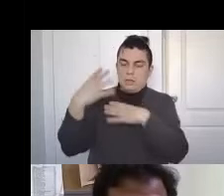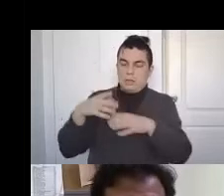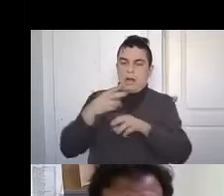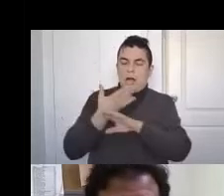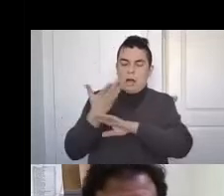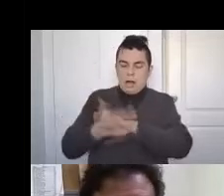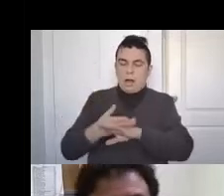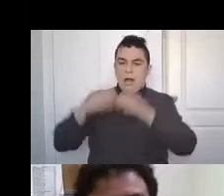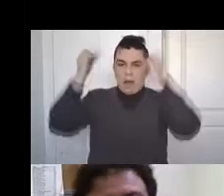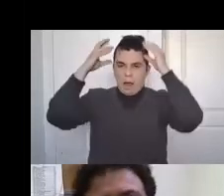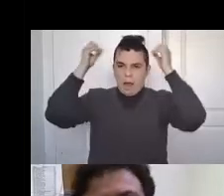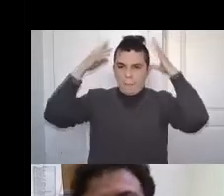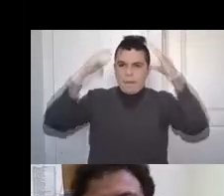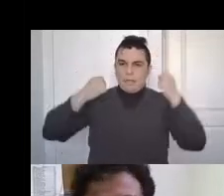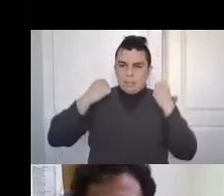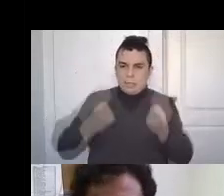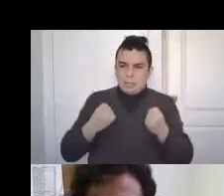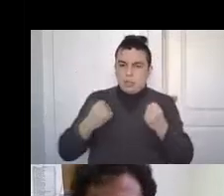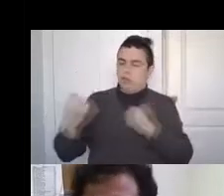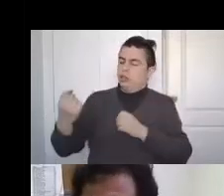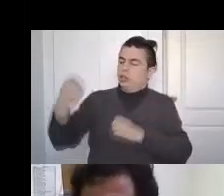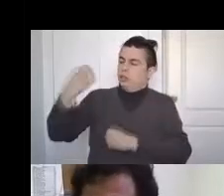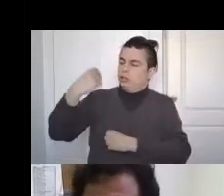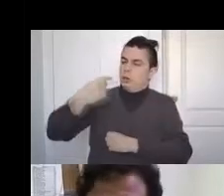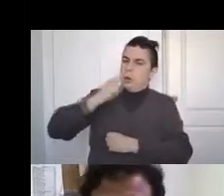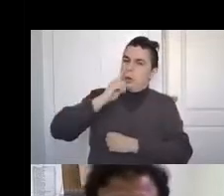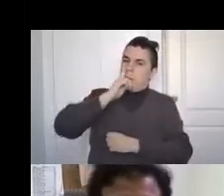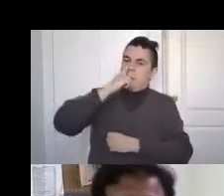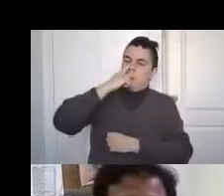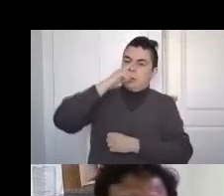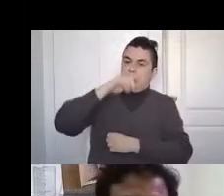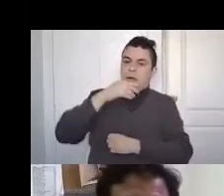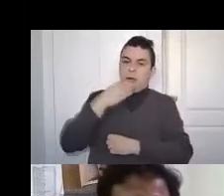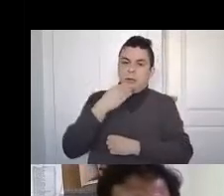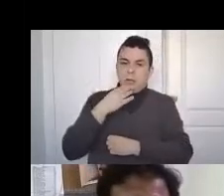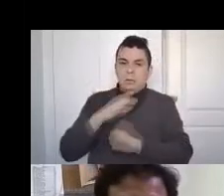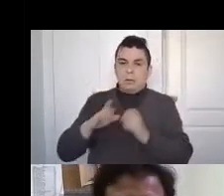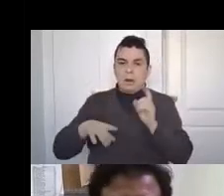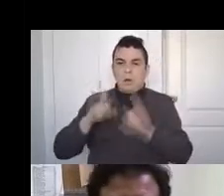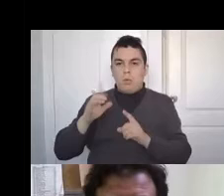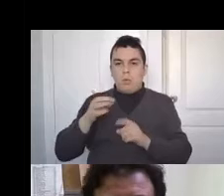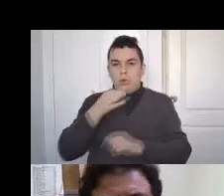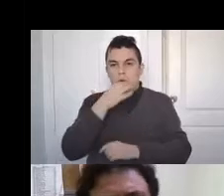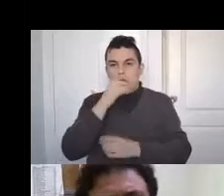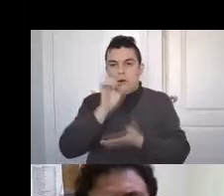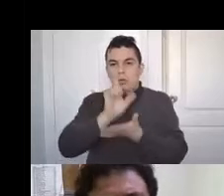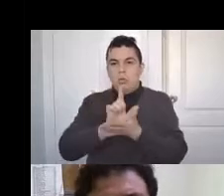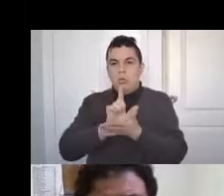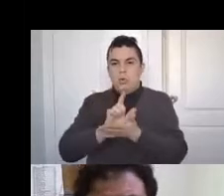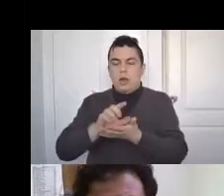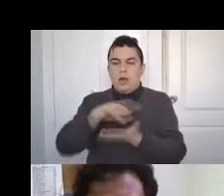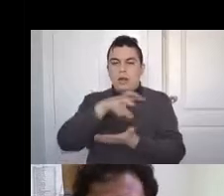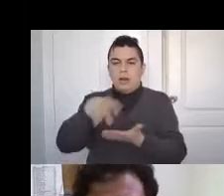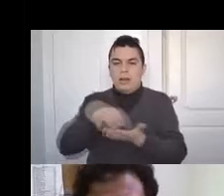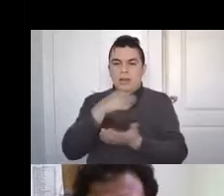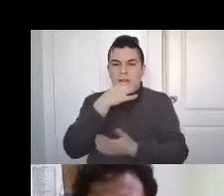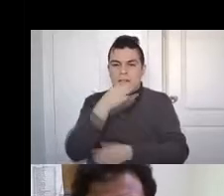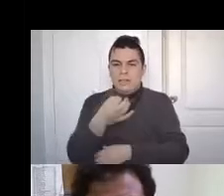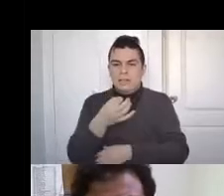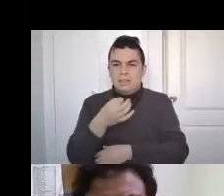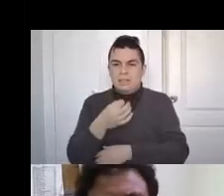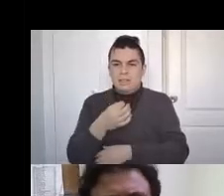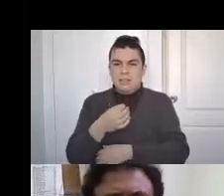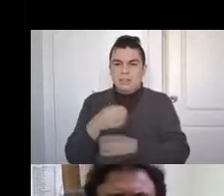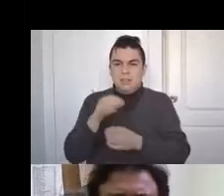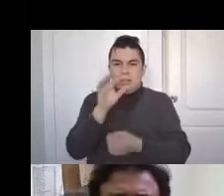el personal de salud. Hoy día se ha implementado también el test de saliva en algunas localidades, en el cual se hace la recolección de la